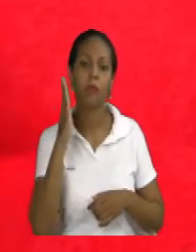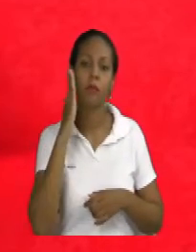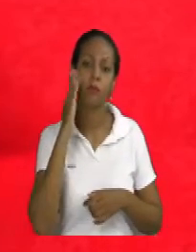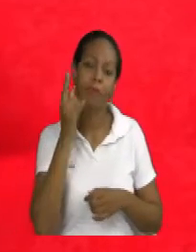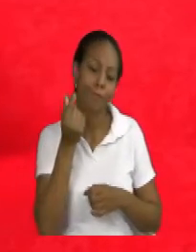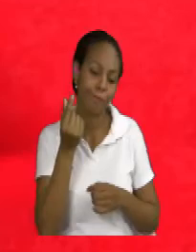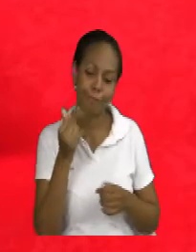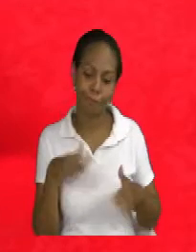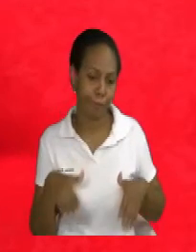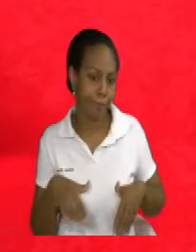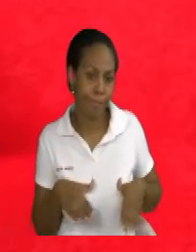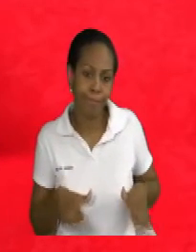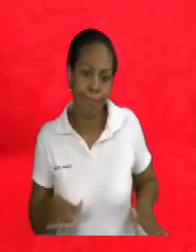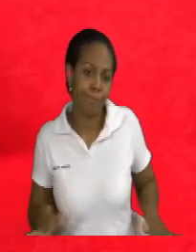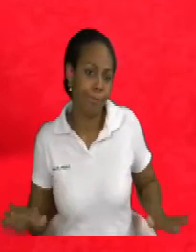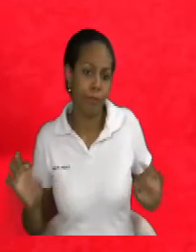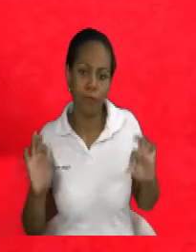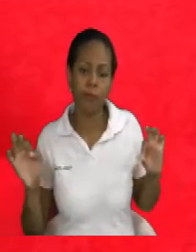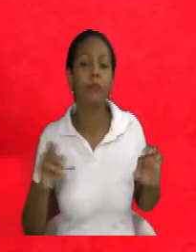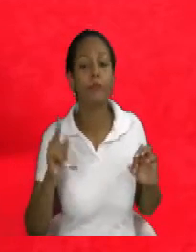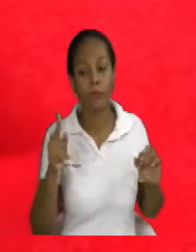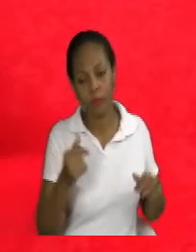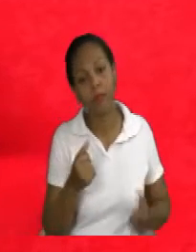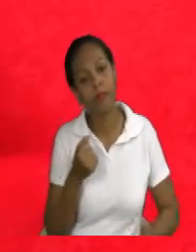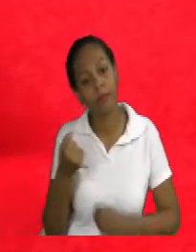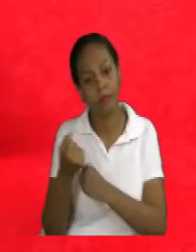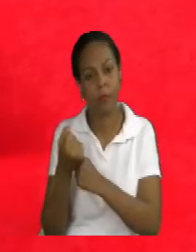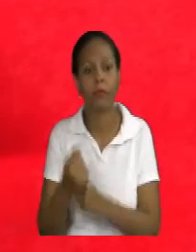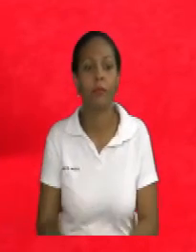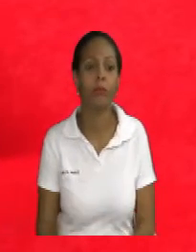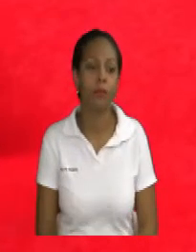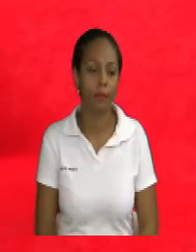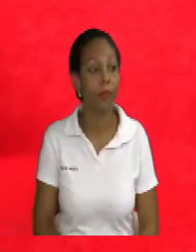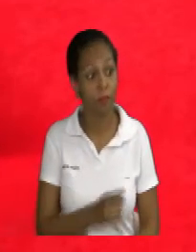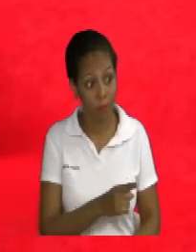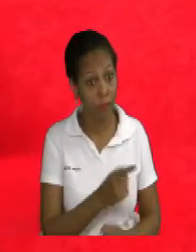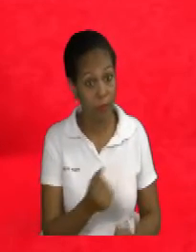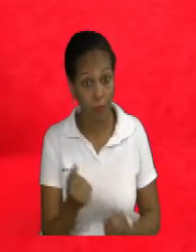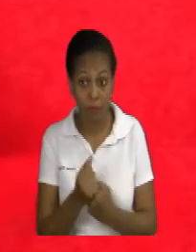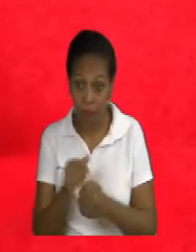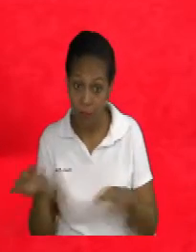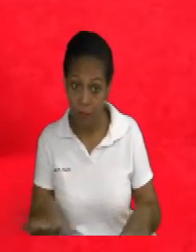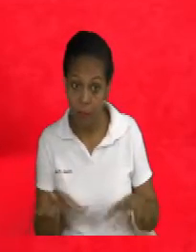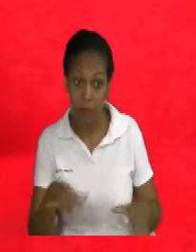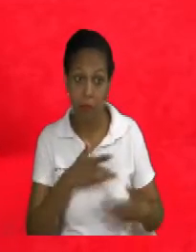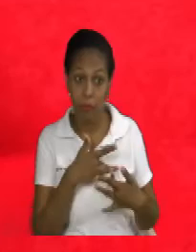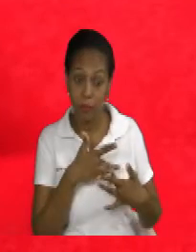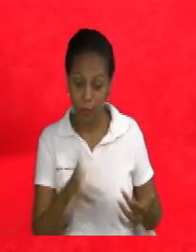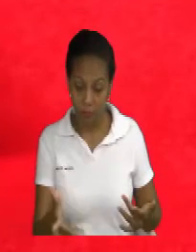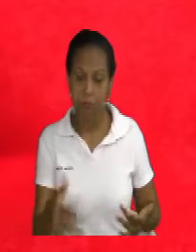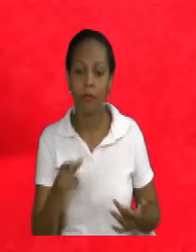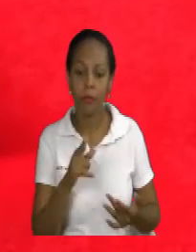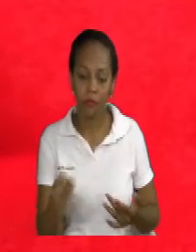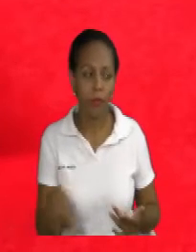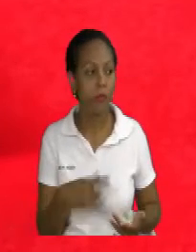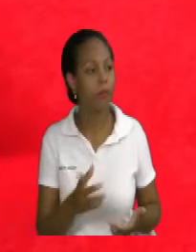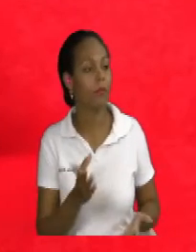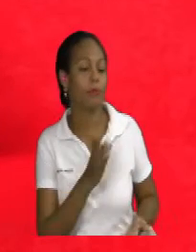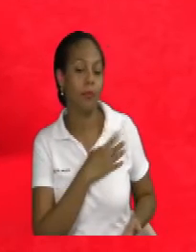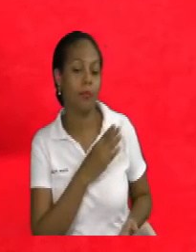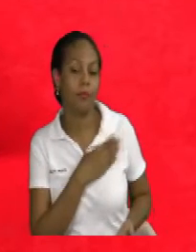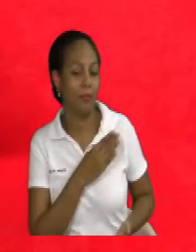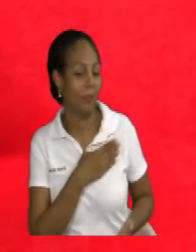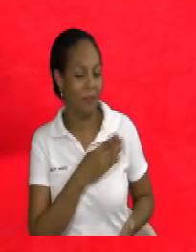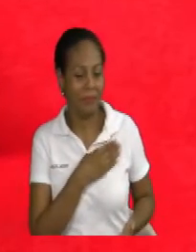imposible que se practicaran estas cirugías si no fuera con el apoyo de esta labor social. Así que es de los programas de mayor satisfacción que